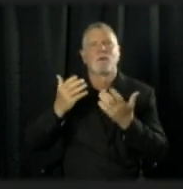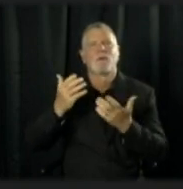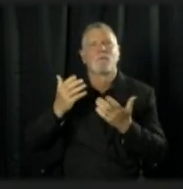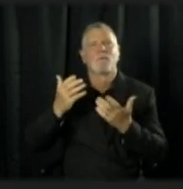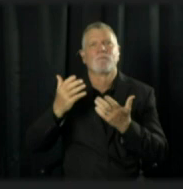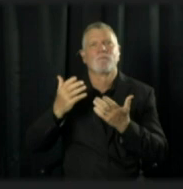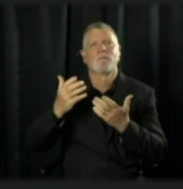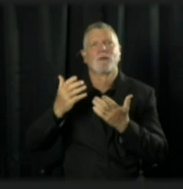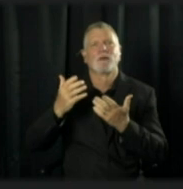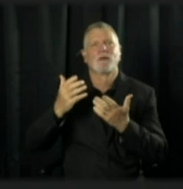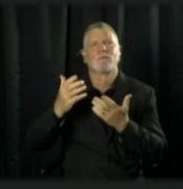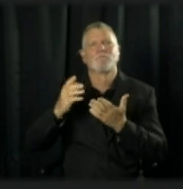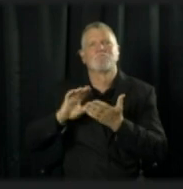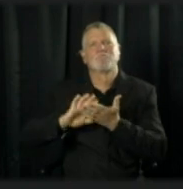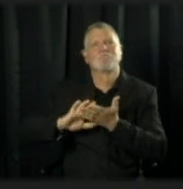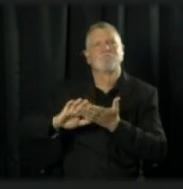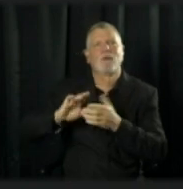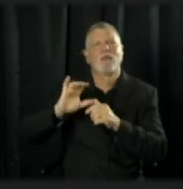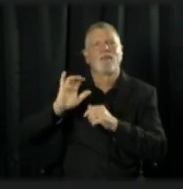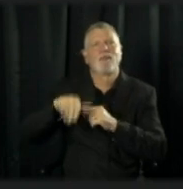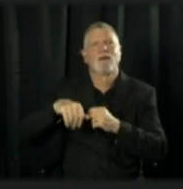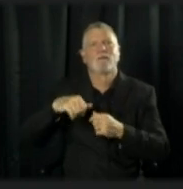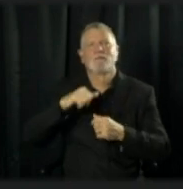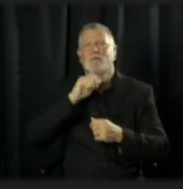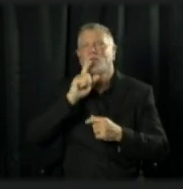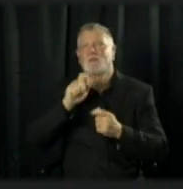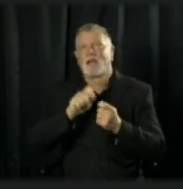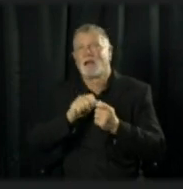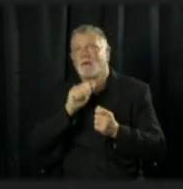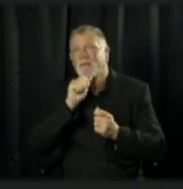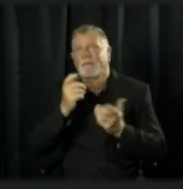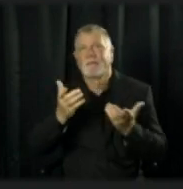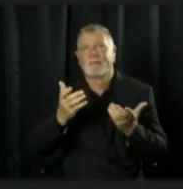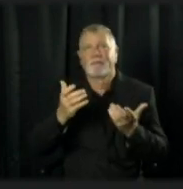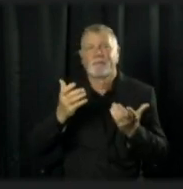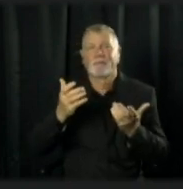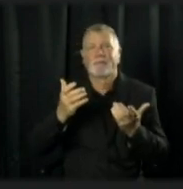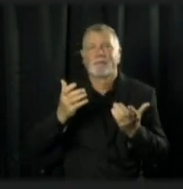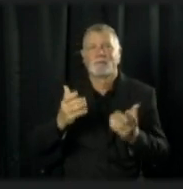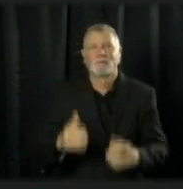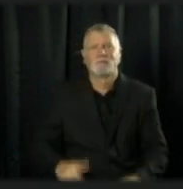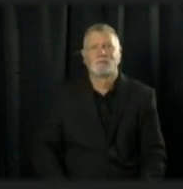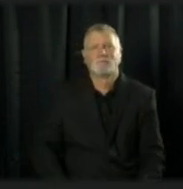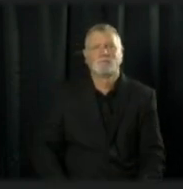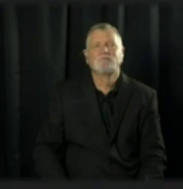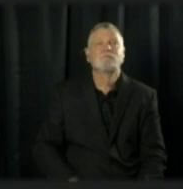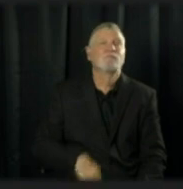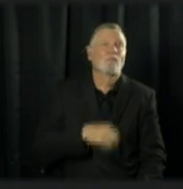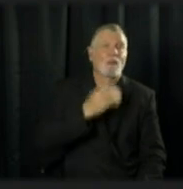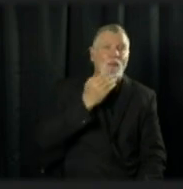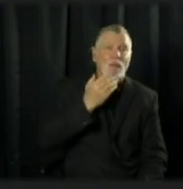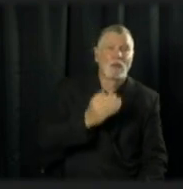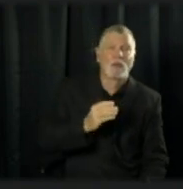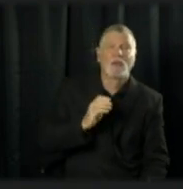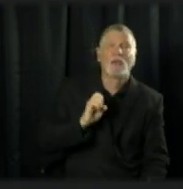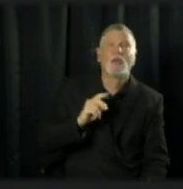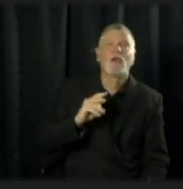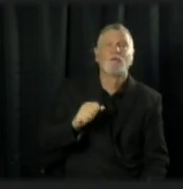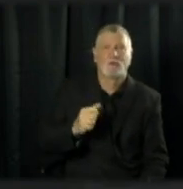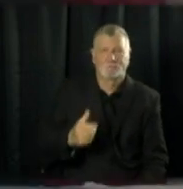energía eléctrica podría descartar esas deudas. ¿Es correcto o no? Gracias,